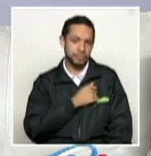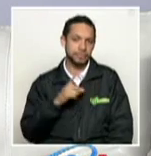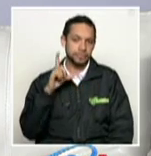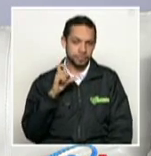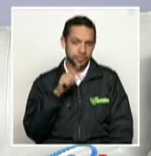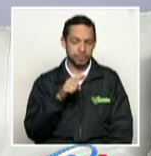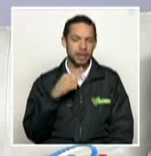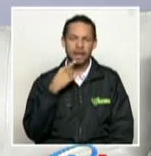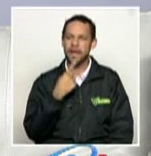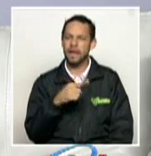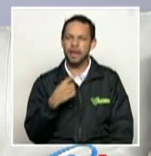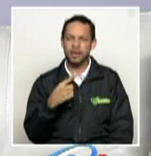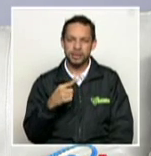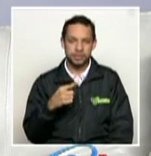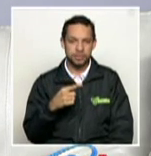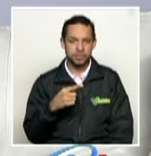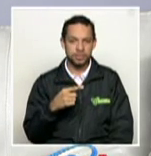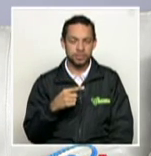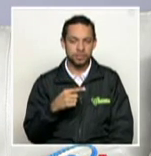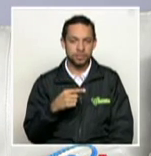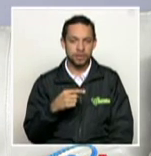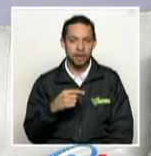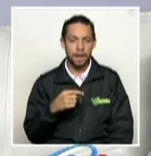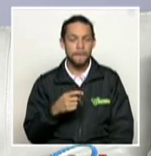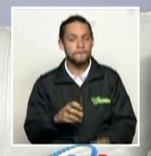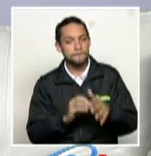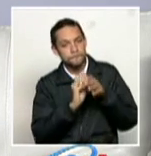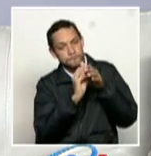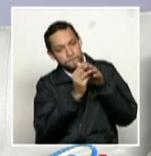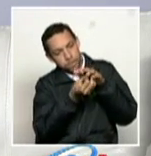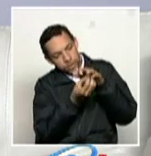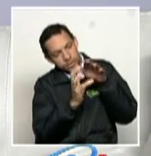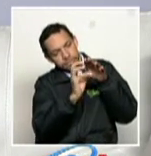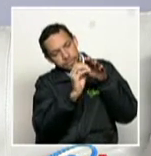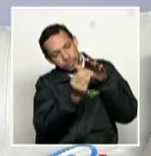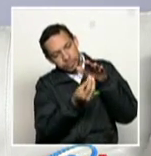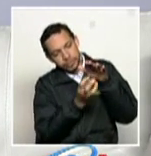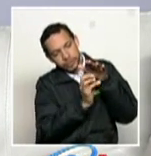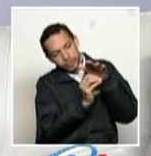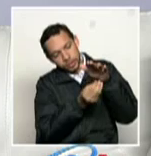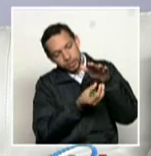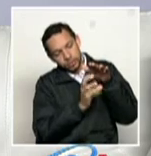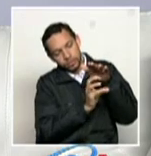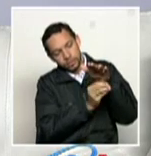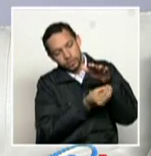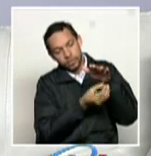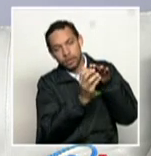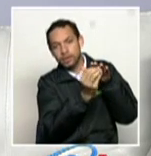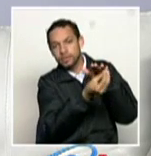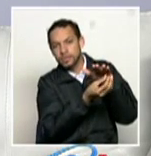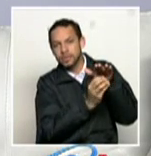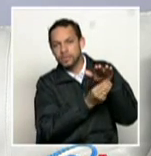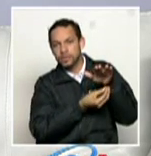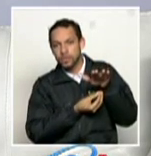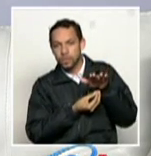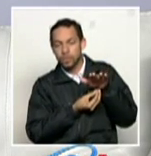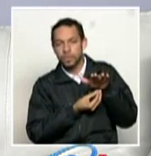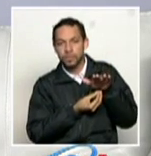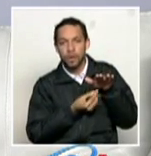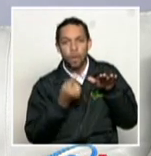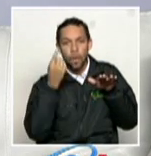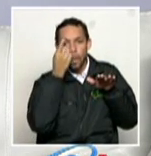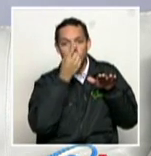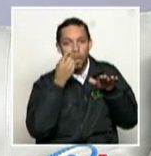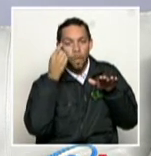las lesiones, son unas carnosidades que se presentan del ángulo interno del ojo